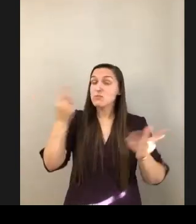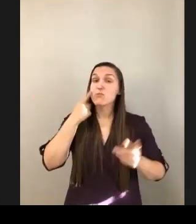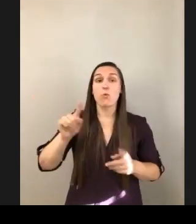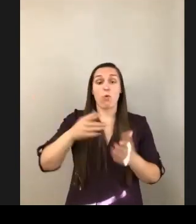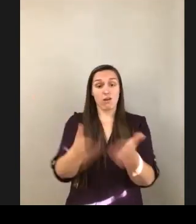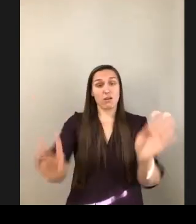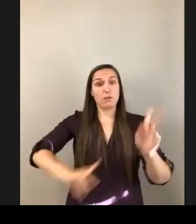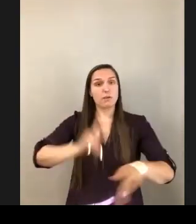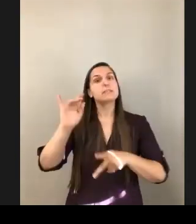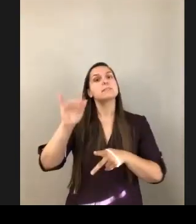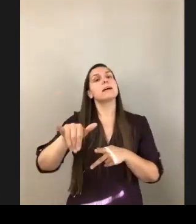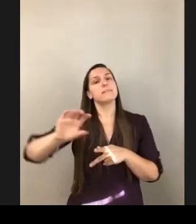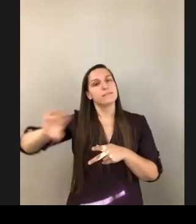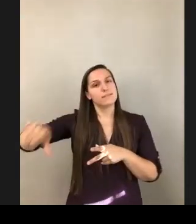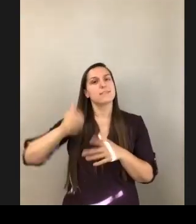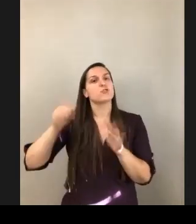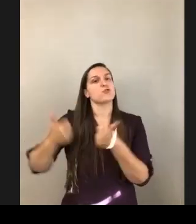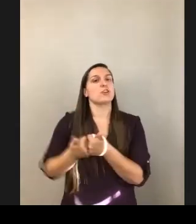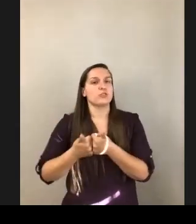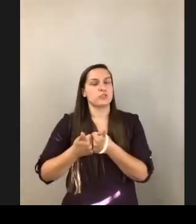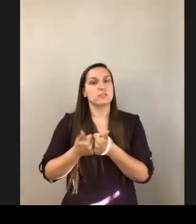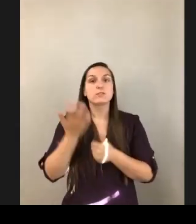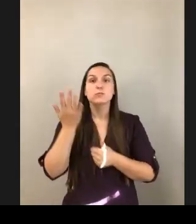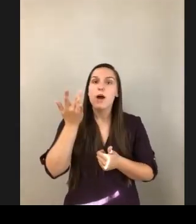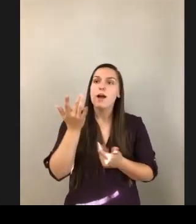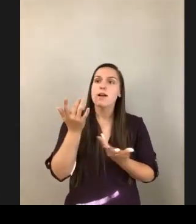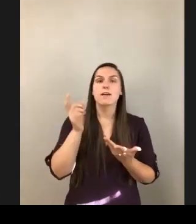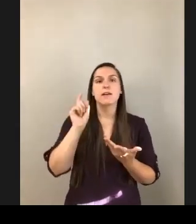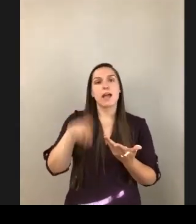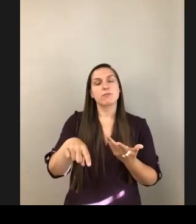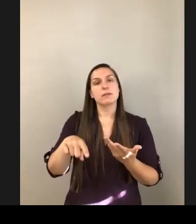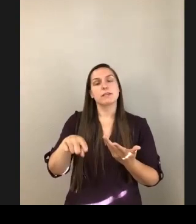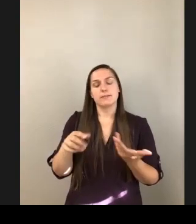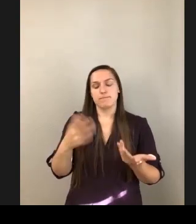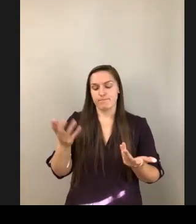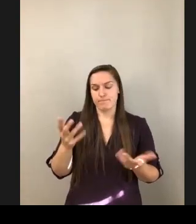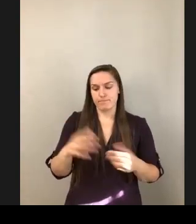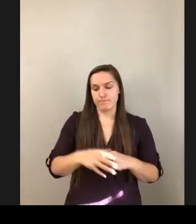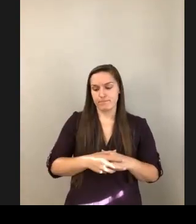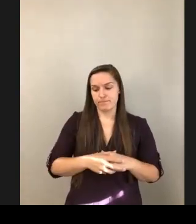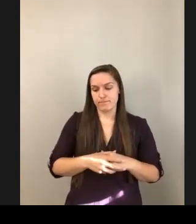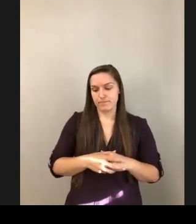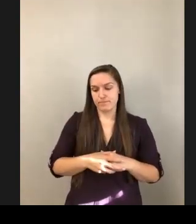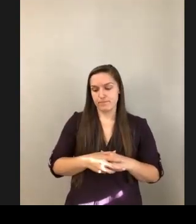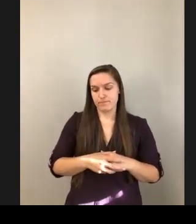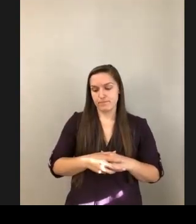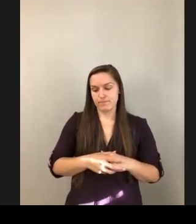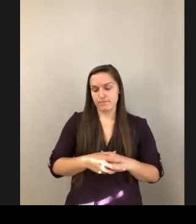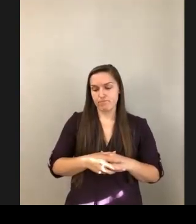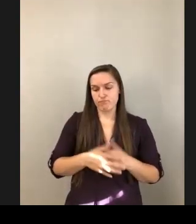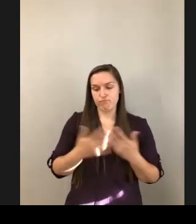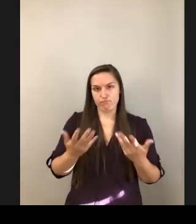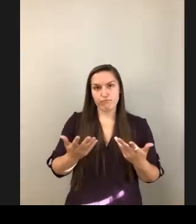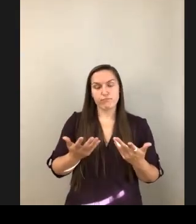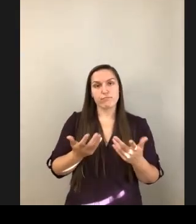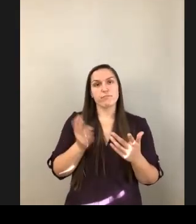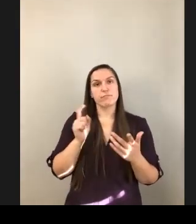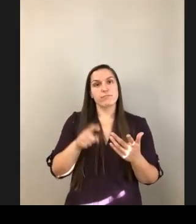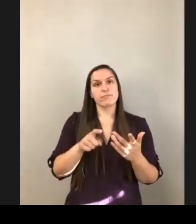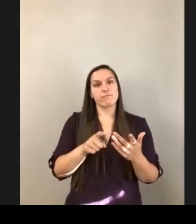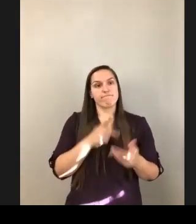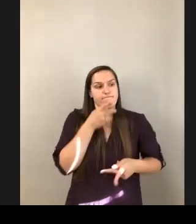información al público, eso es un poco más difícil porque uno quiere mantener